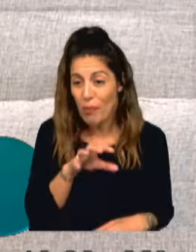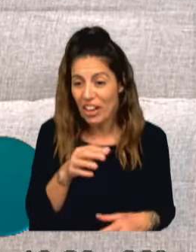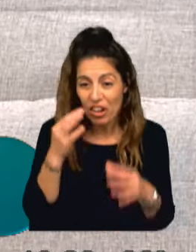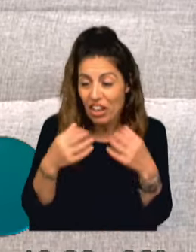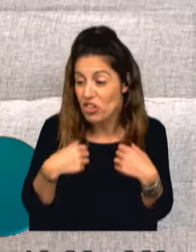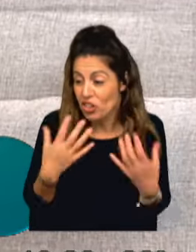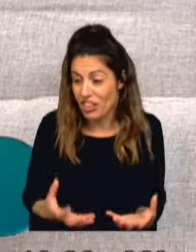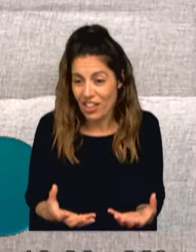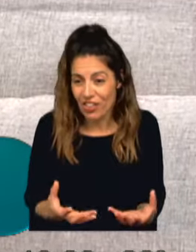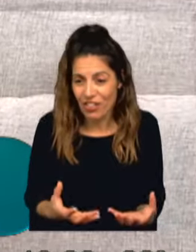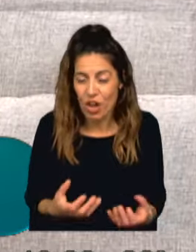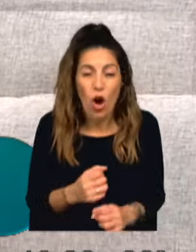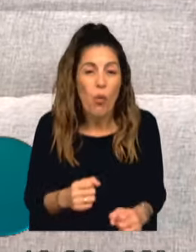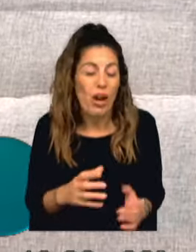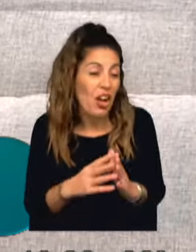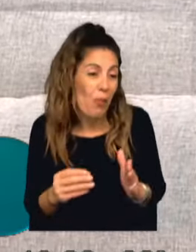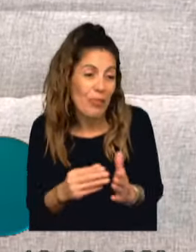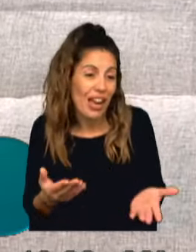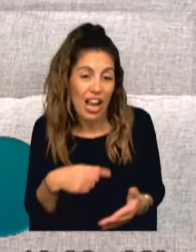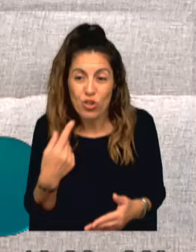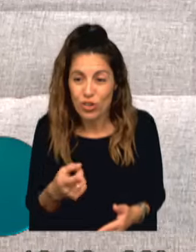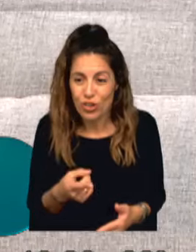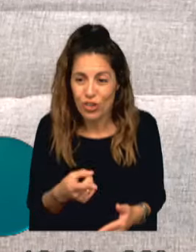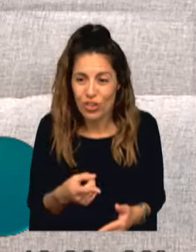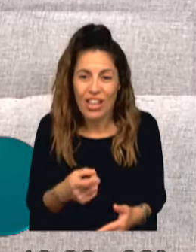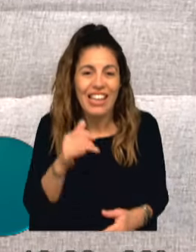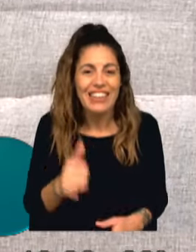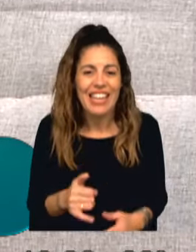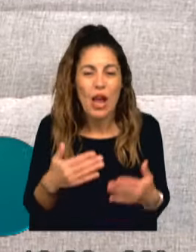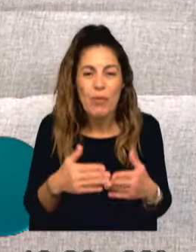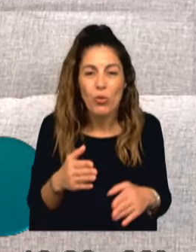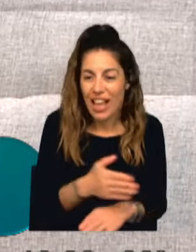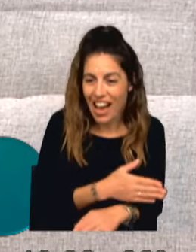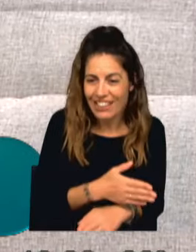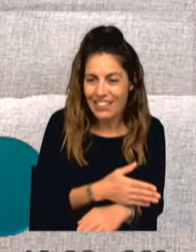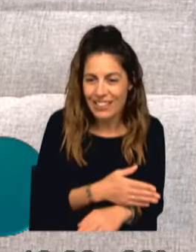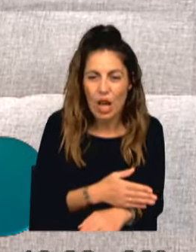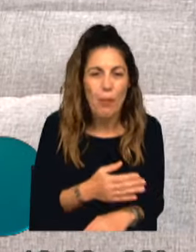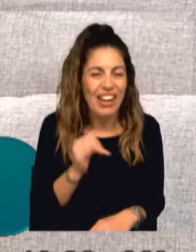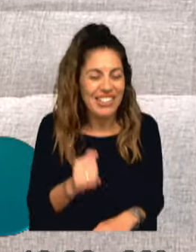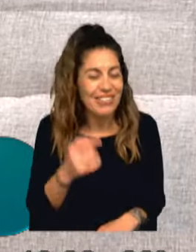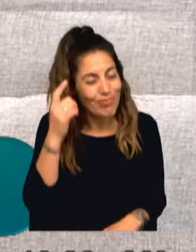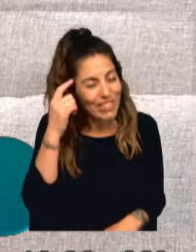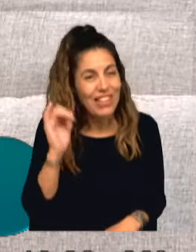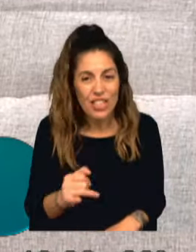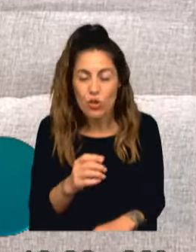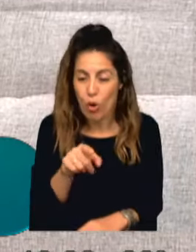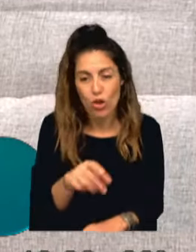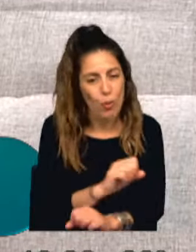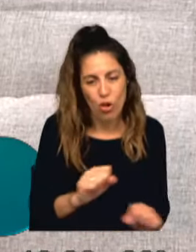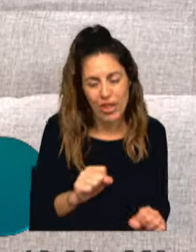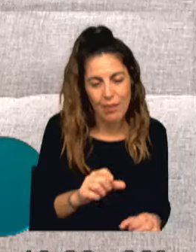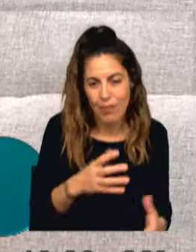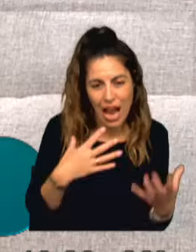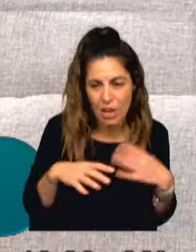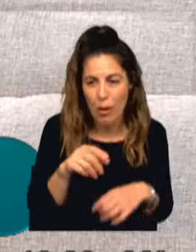Bueno yo quiero uno o puede imitarlo en realidad eh tener consultas previas para para así decir vos vos no podes tener mascotas pero